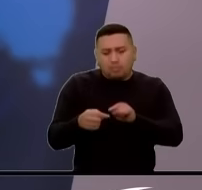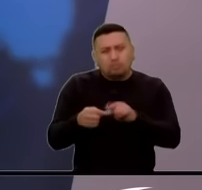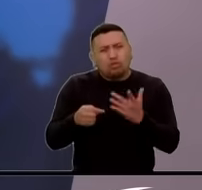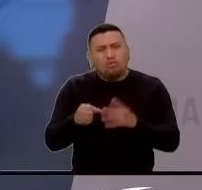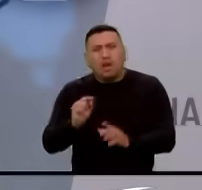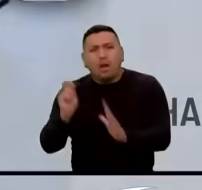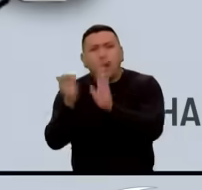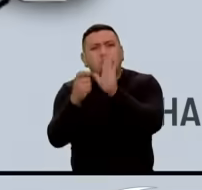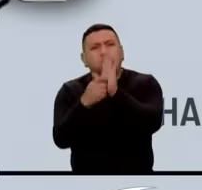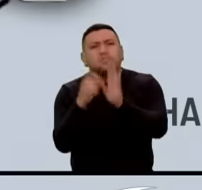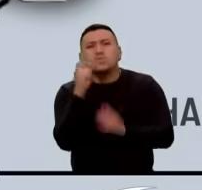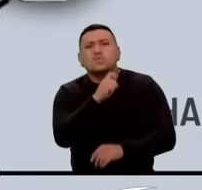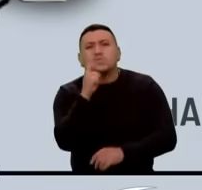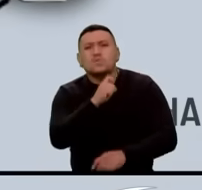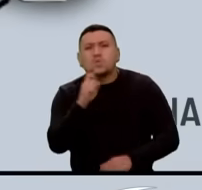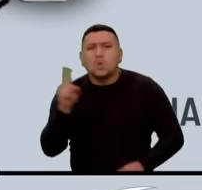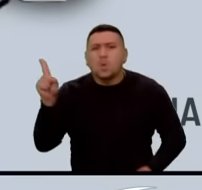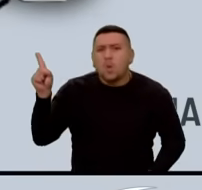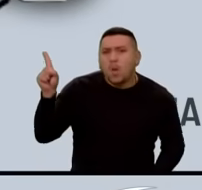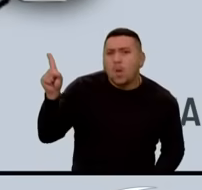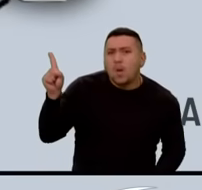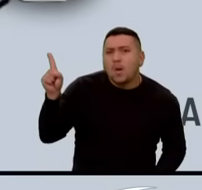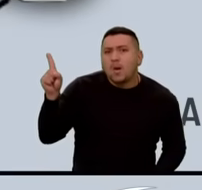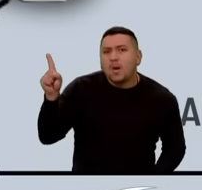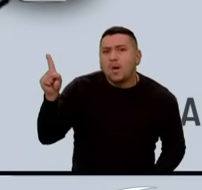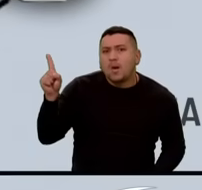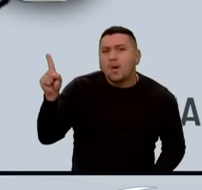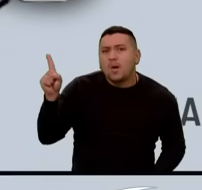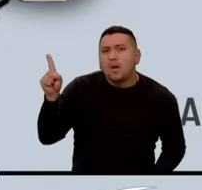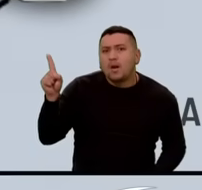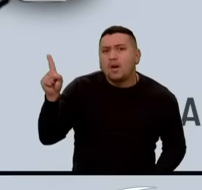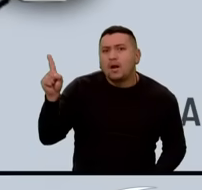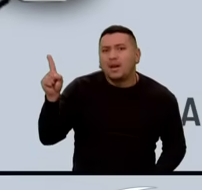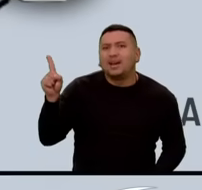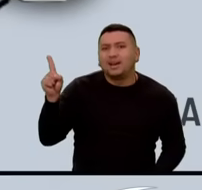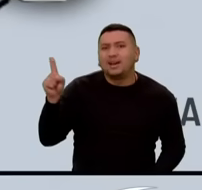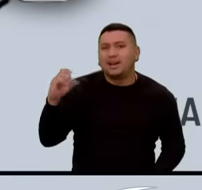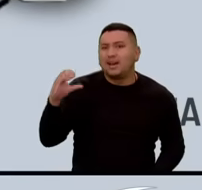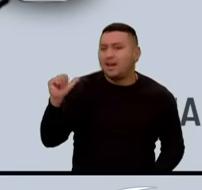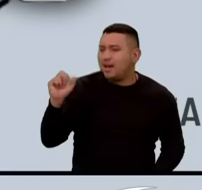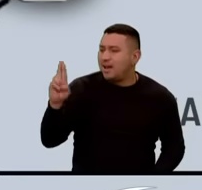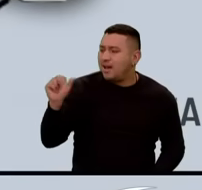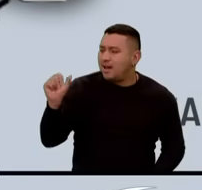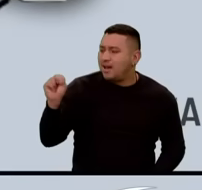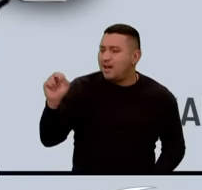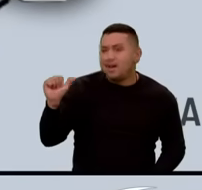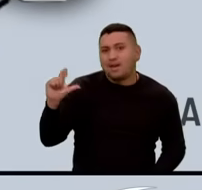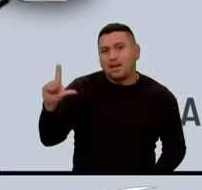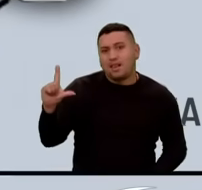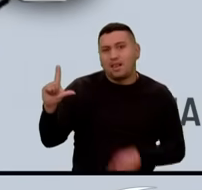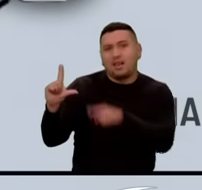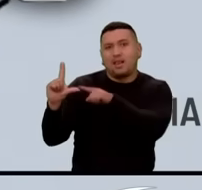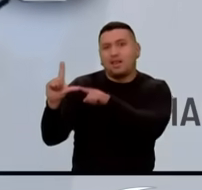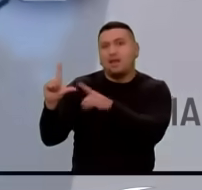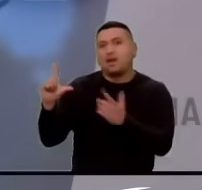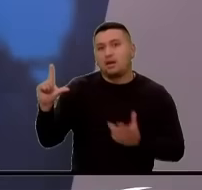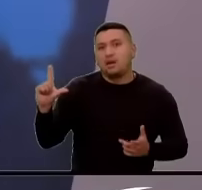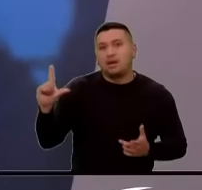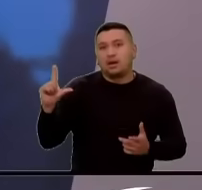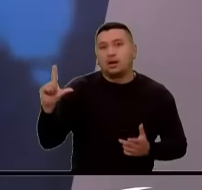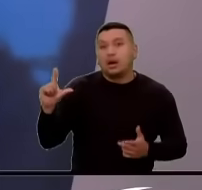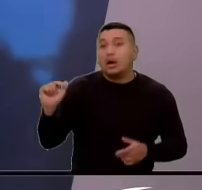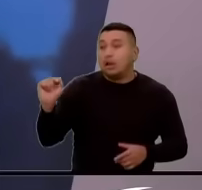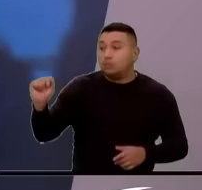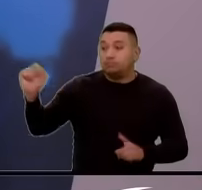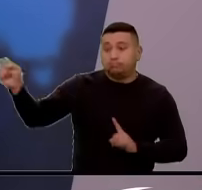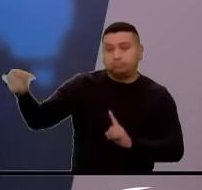grupo de hombres armados. En el mismo sitio, en ese mismo sitio, en el 2013 y en el 2019, el ELN había